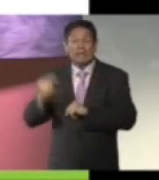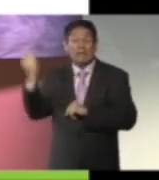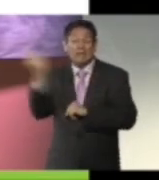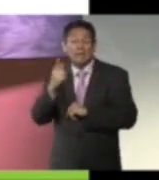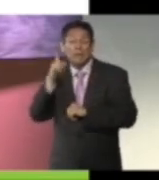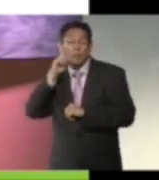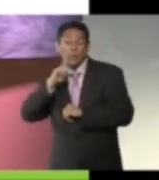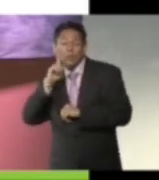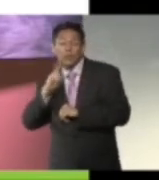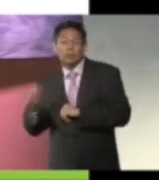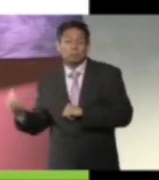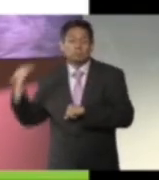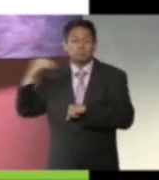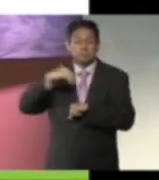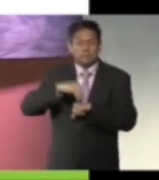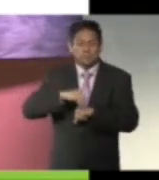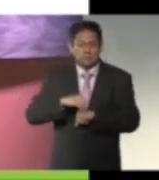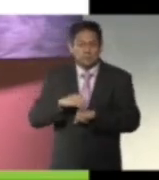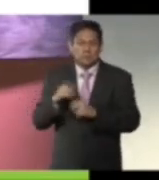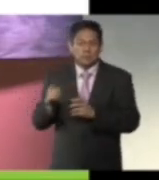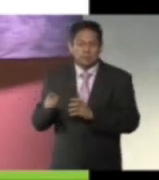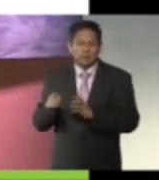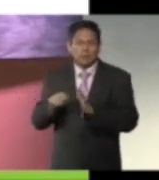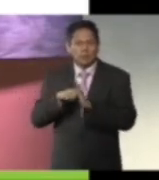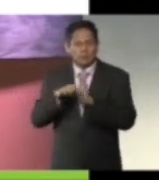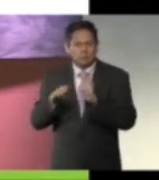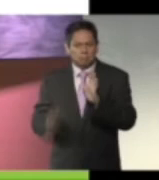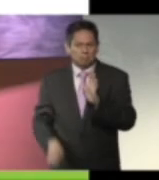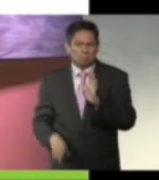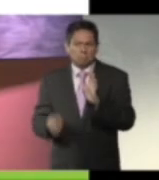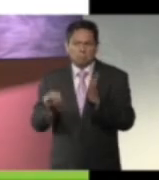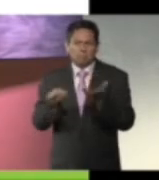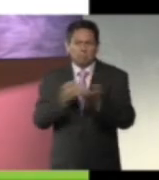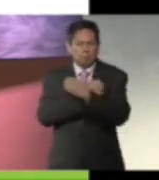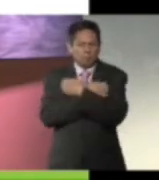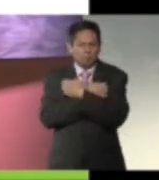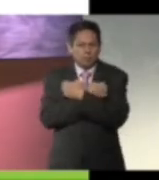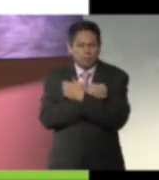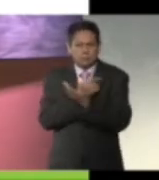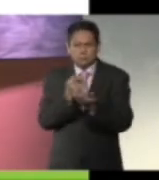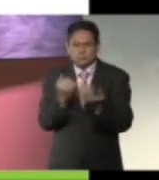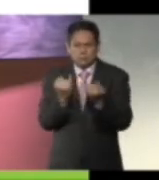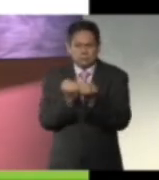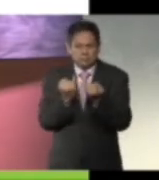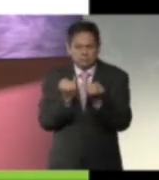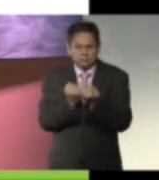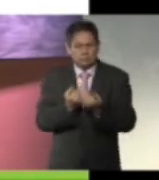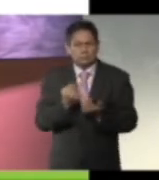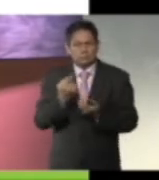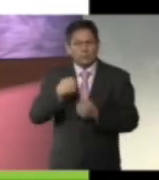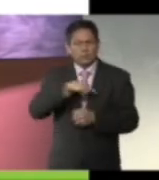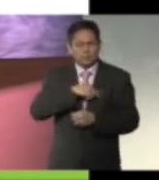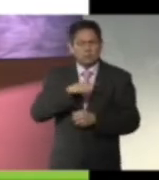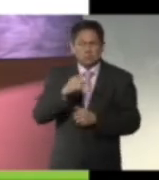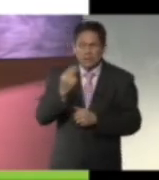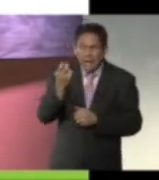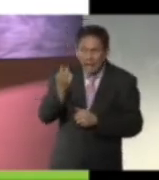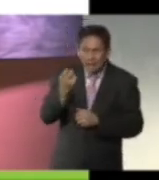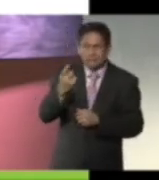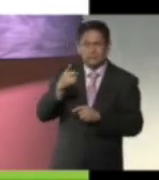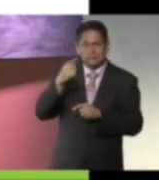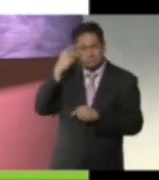nos fundamentemos en la educación, ni siquiera solamente de la educación lo podemos lo podemos combatir. No